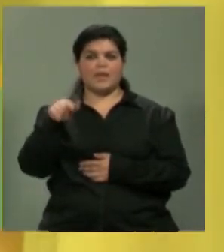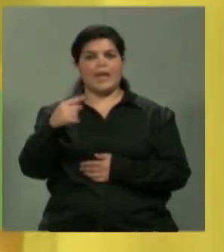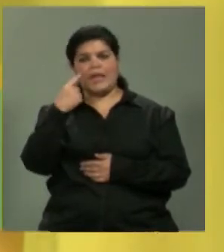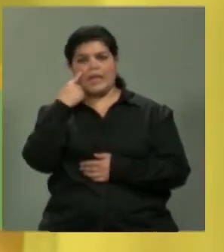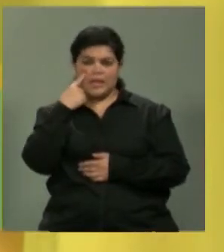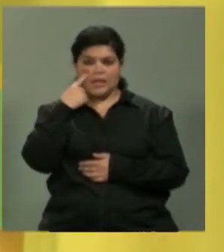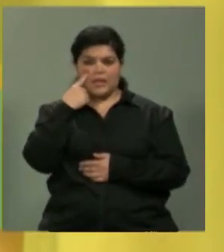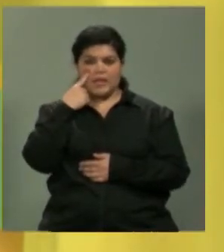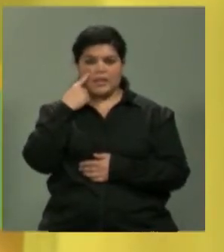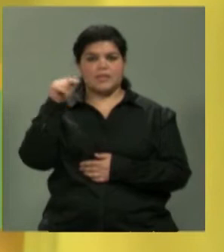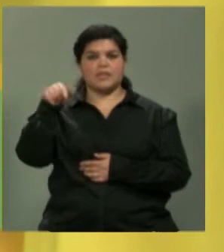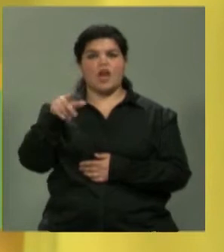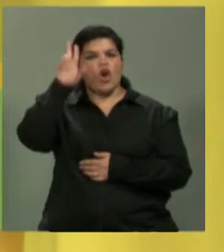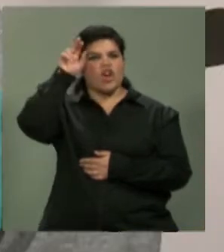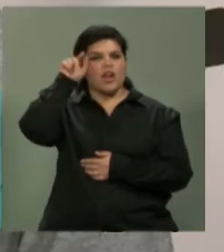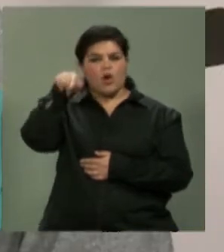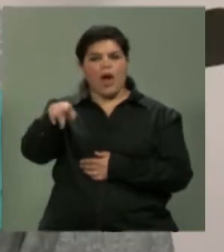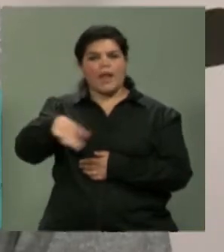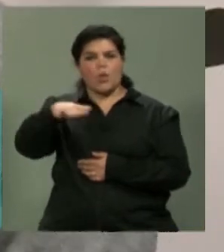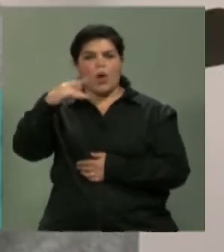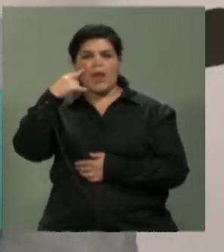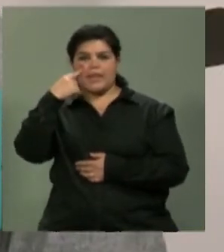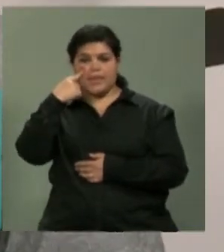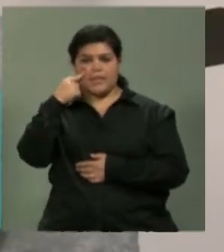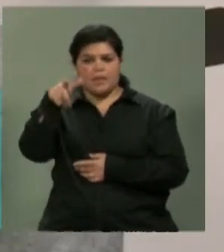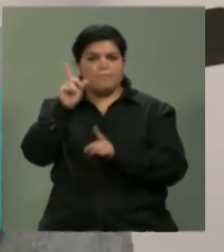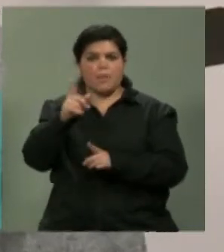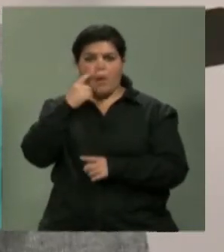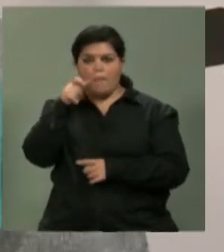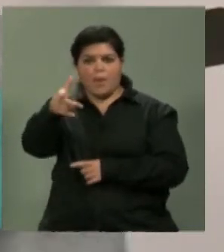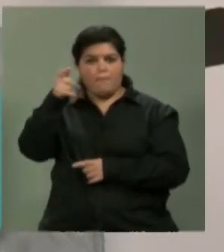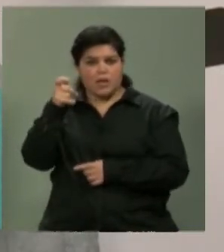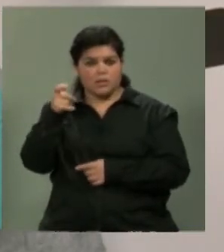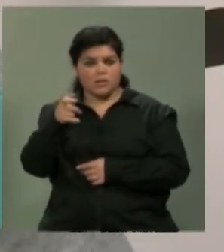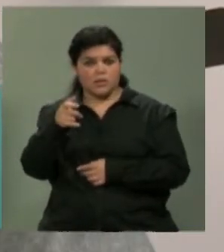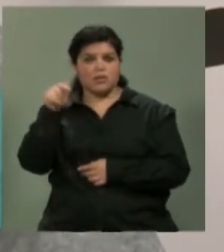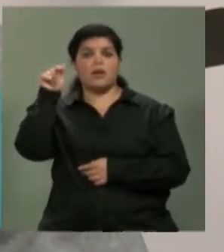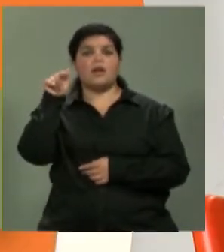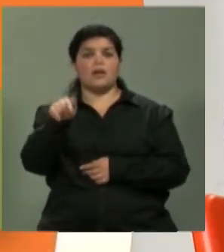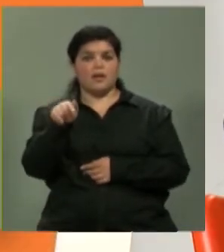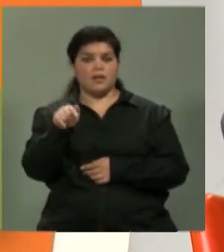de ese departamento. O sea, hay que tratar el tema en profundidad y lo que hacen es poner paliativos.